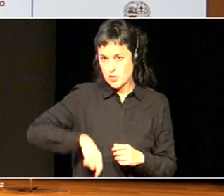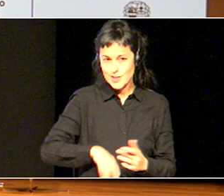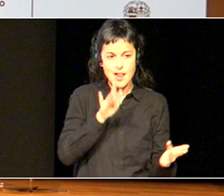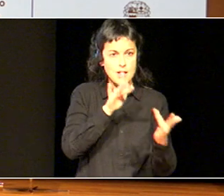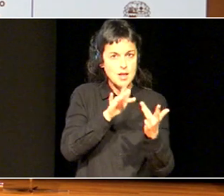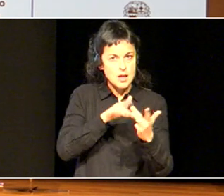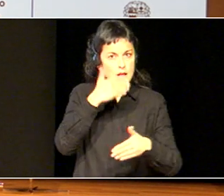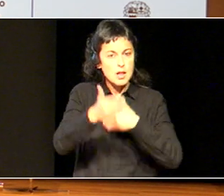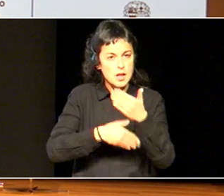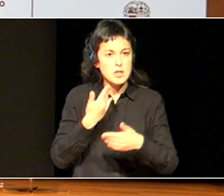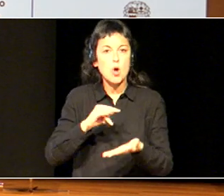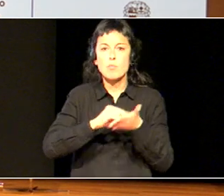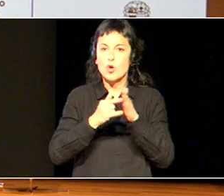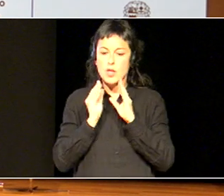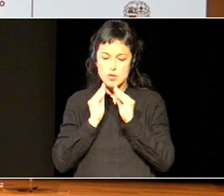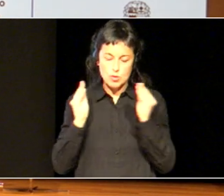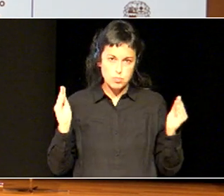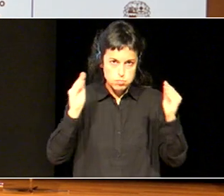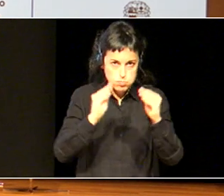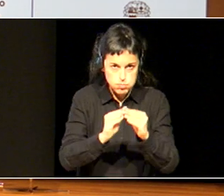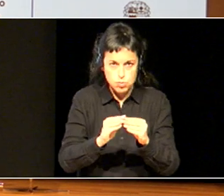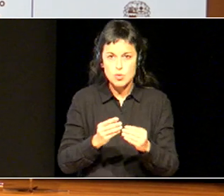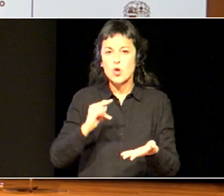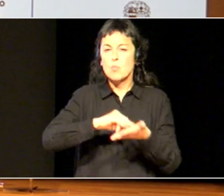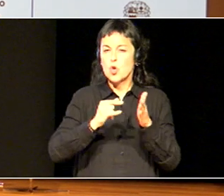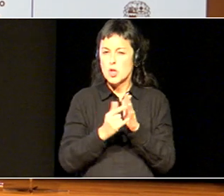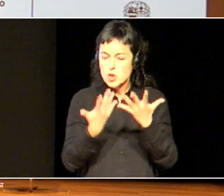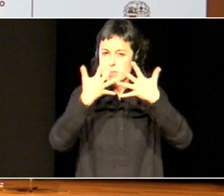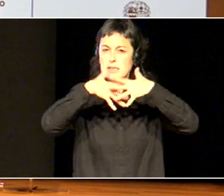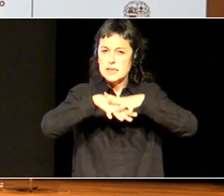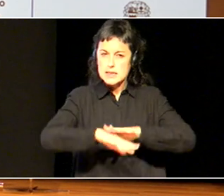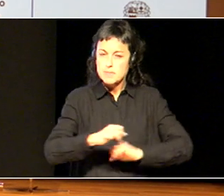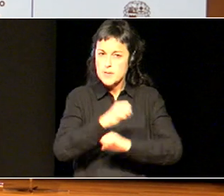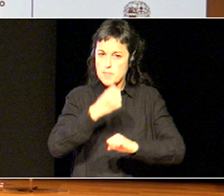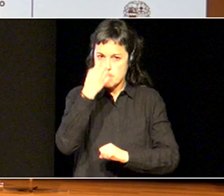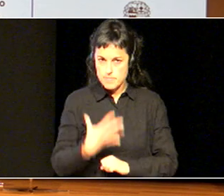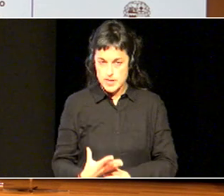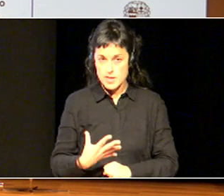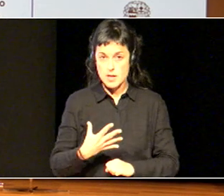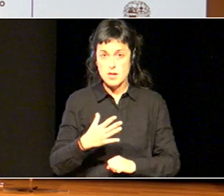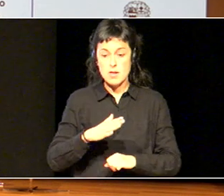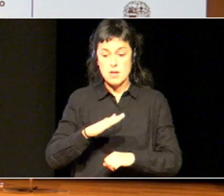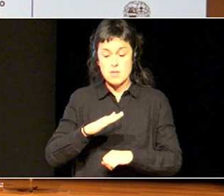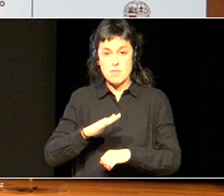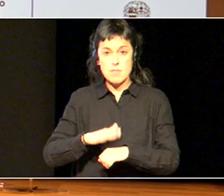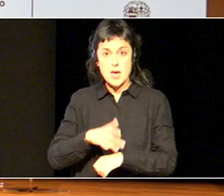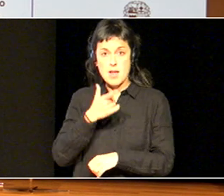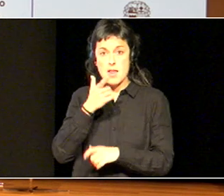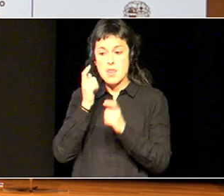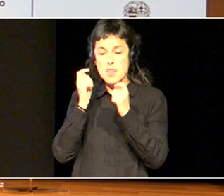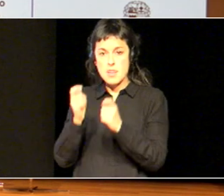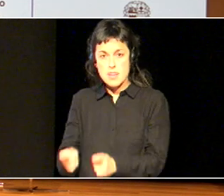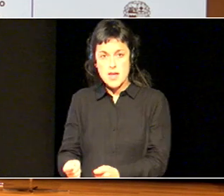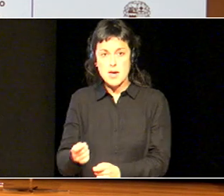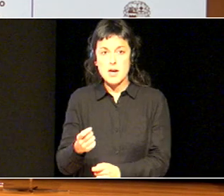proyectos conjuntos integrados y bien articulados que faciliten mejor y mayor atención a las